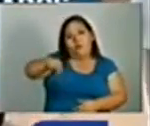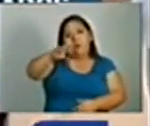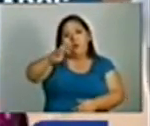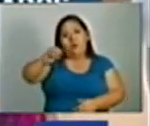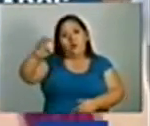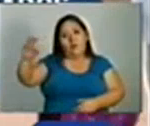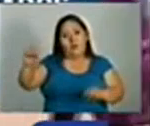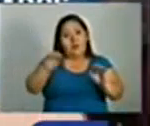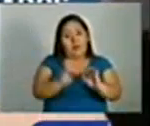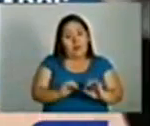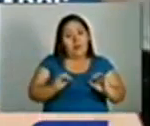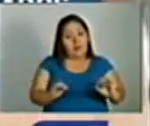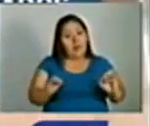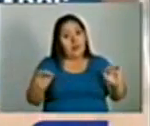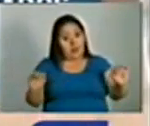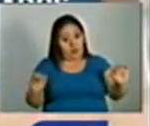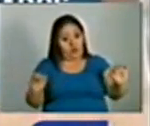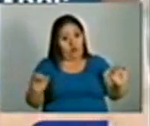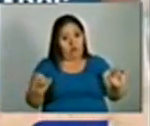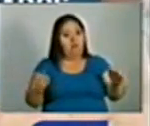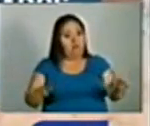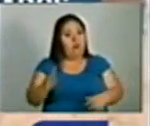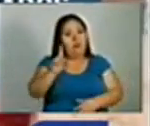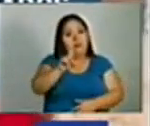niños, y de esos,